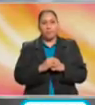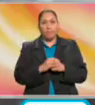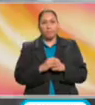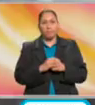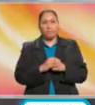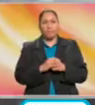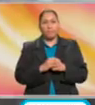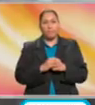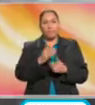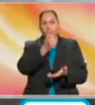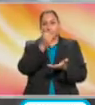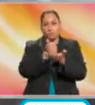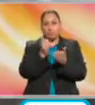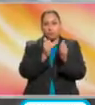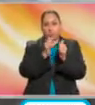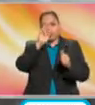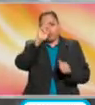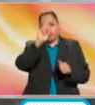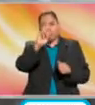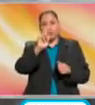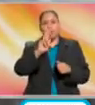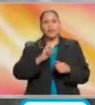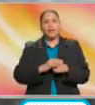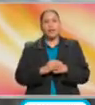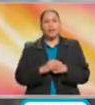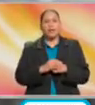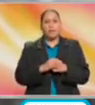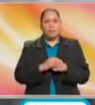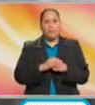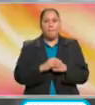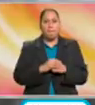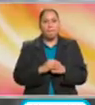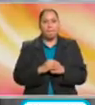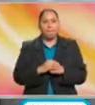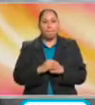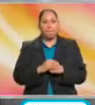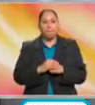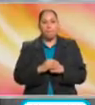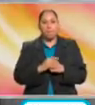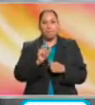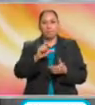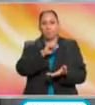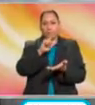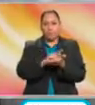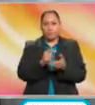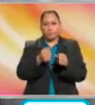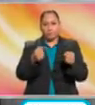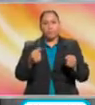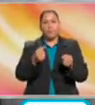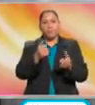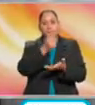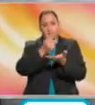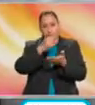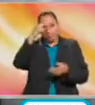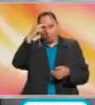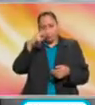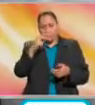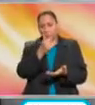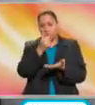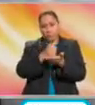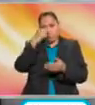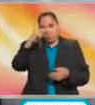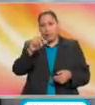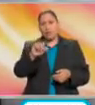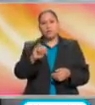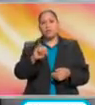una ciudad incluyente. Es el título de ese apartado de la Constitución de la Ciudad de México. Yo creo que la Ciudad de México precisamente se ha caracterizado